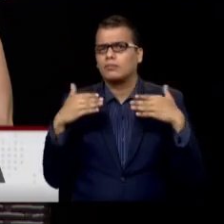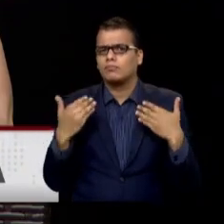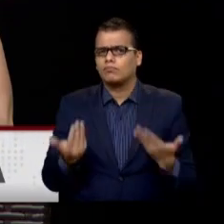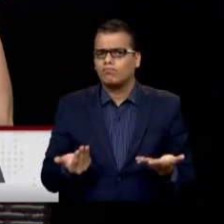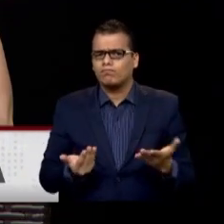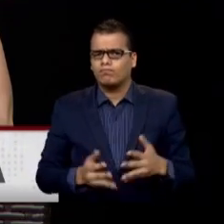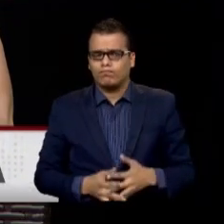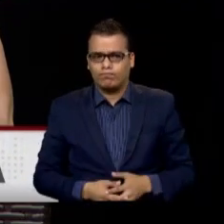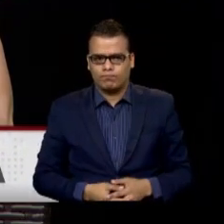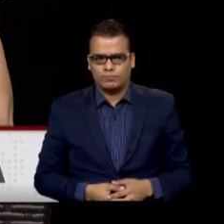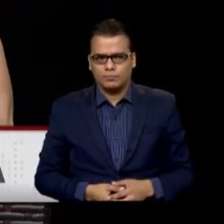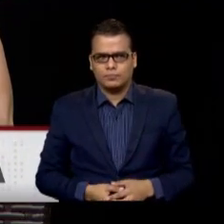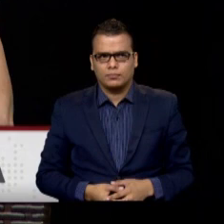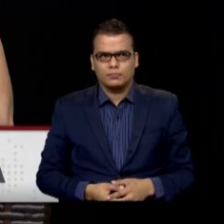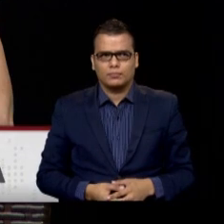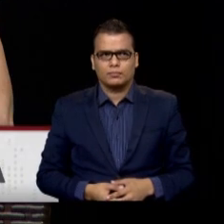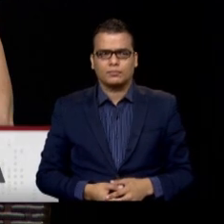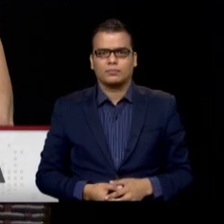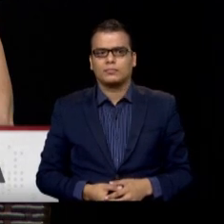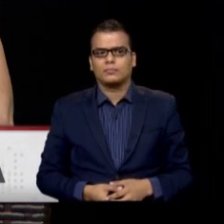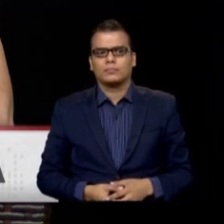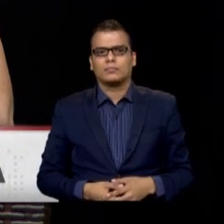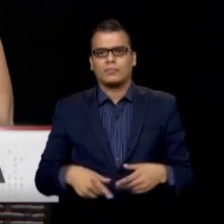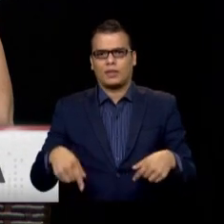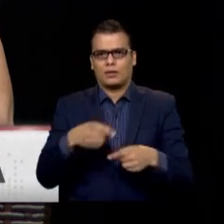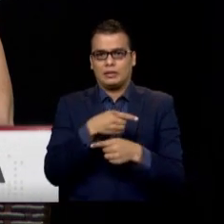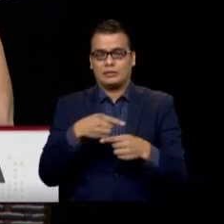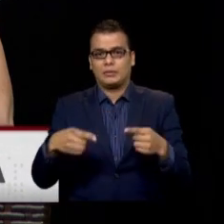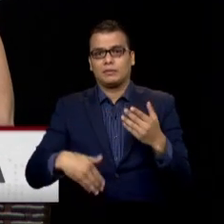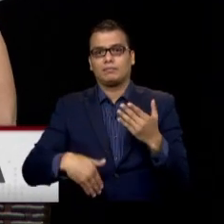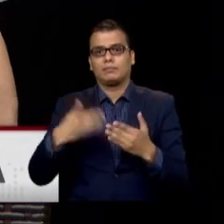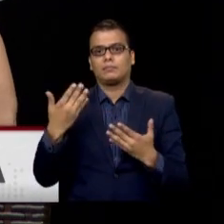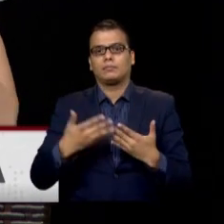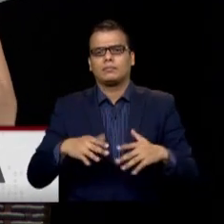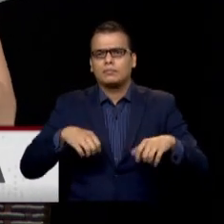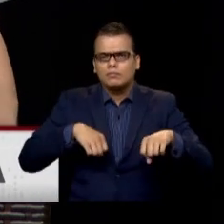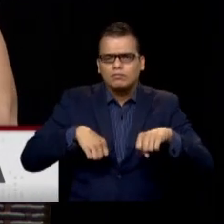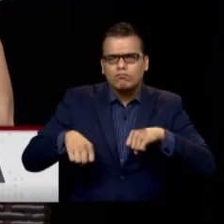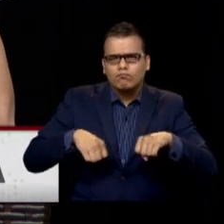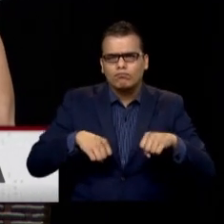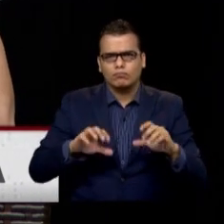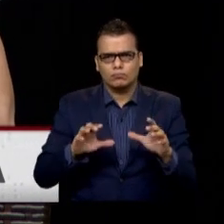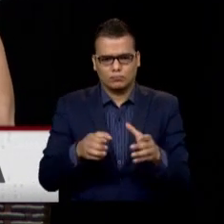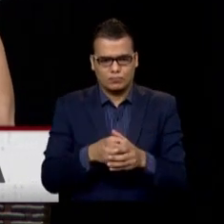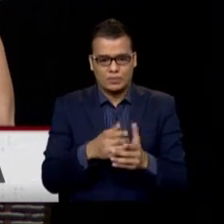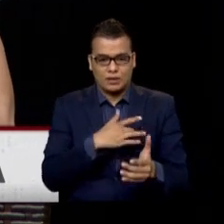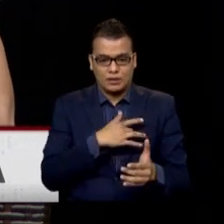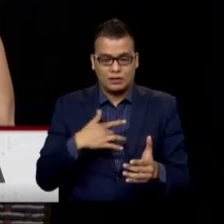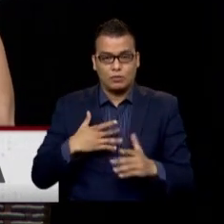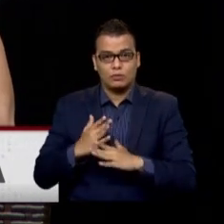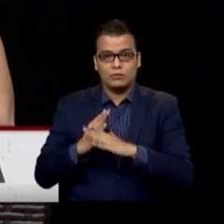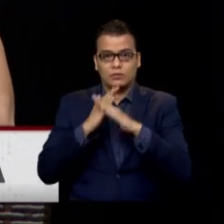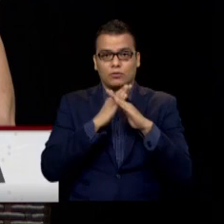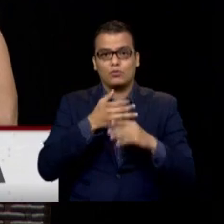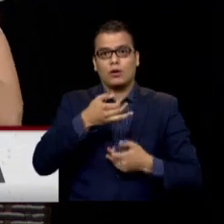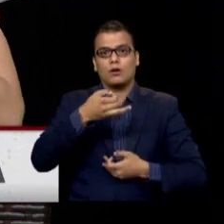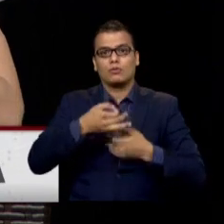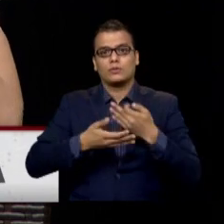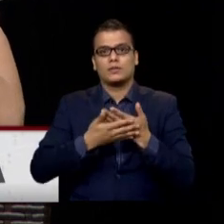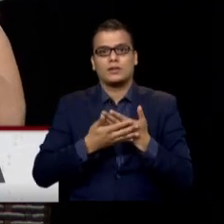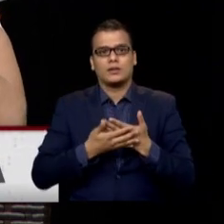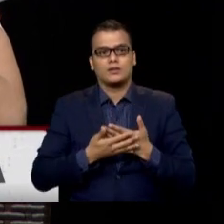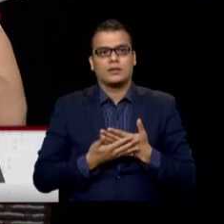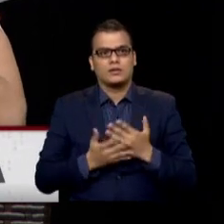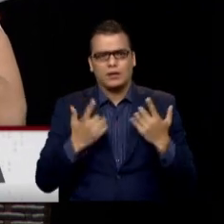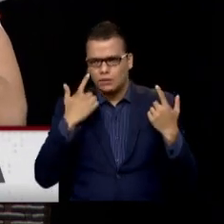Sí, desde esta semana iniciamos operativos entre salud, seguridad y justicia y movilidad, teniendo